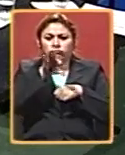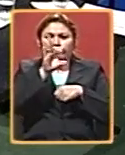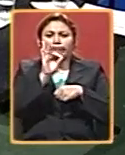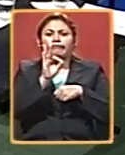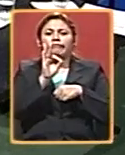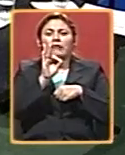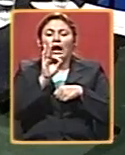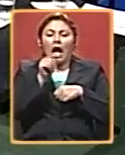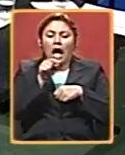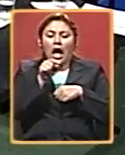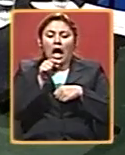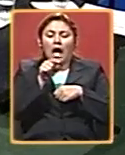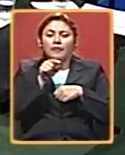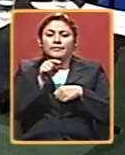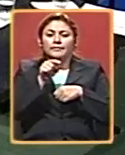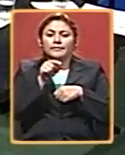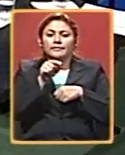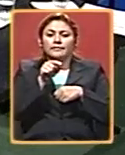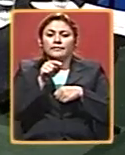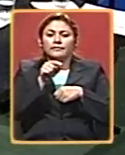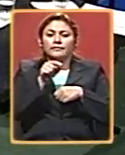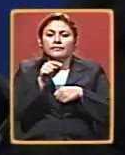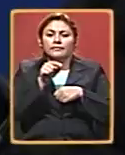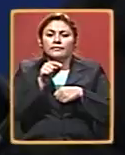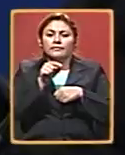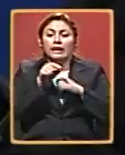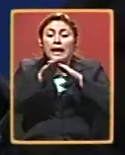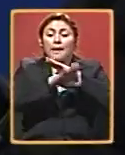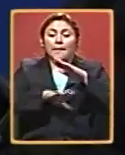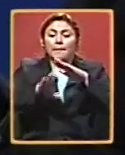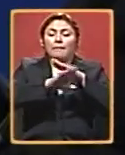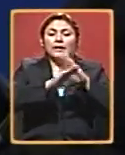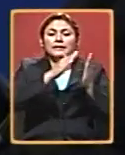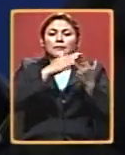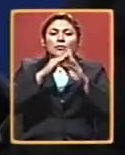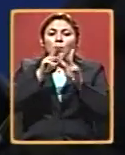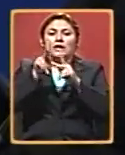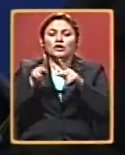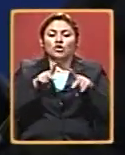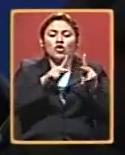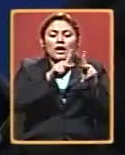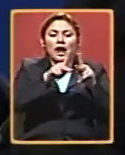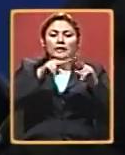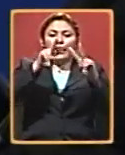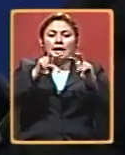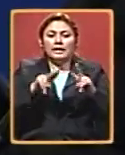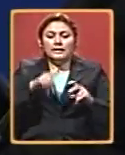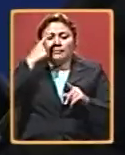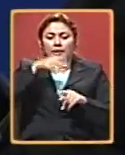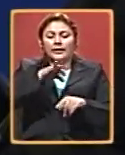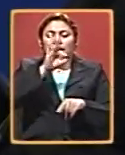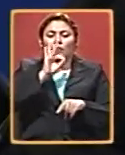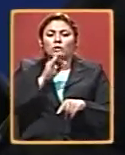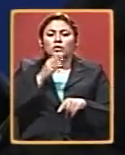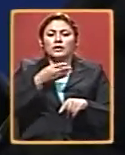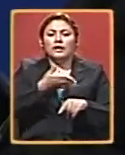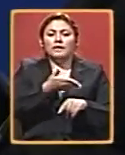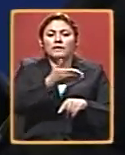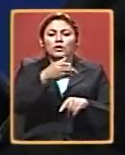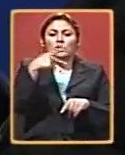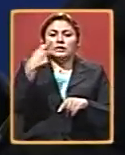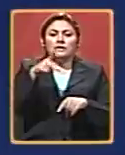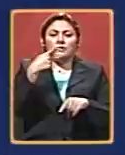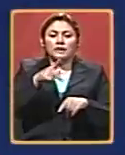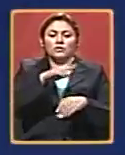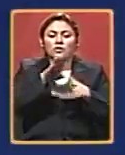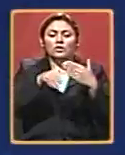encontrábamos que la base poblacional, que es, ¿verdad?, de análisis para encontrar los factores de riesgo y desde